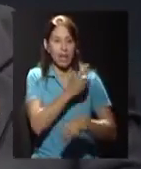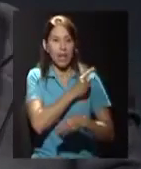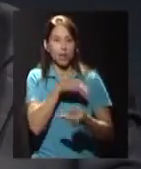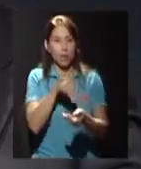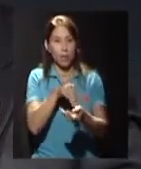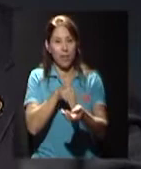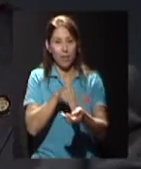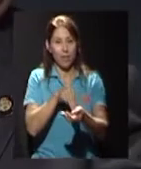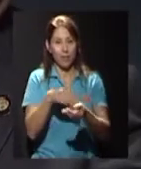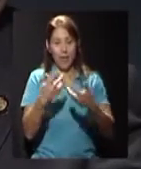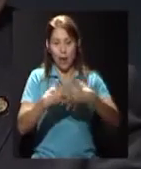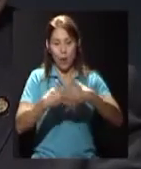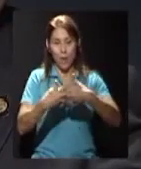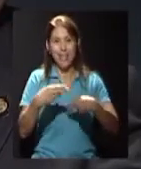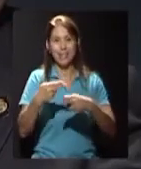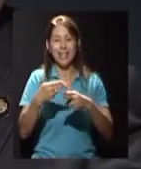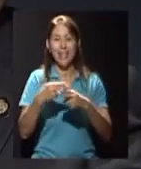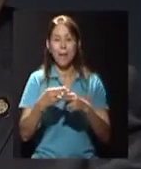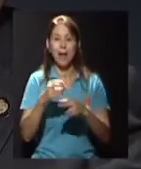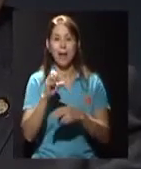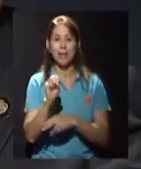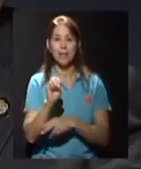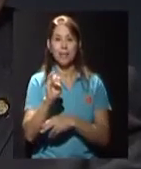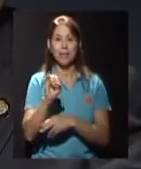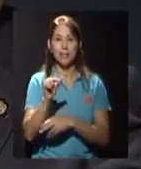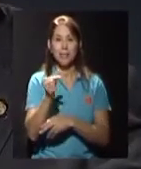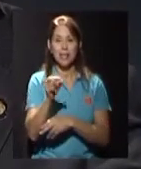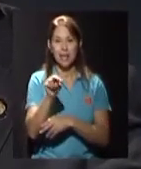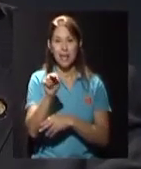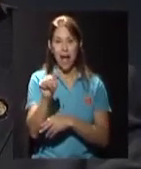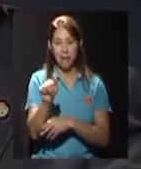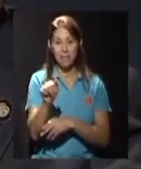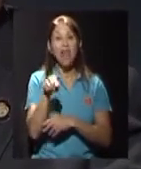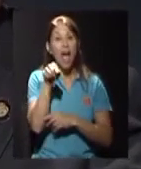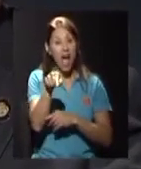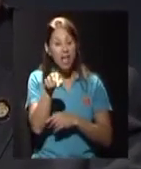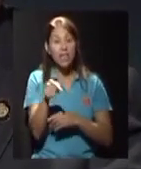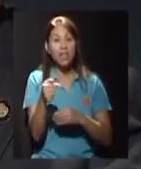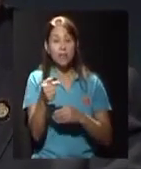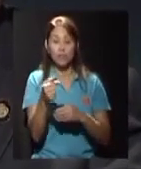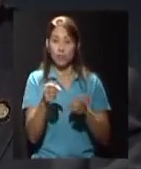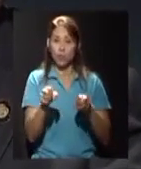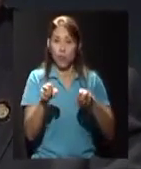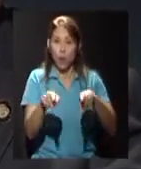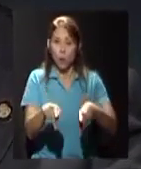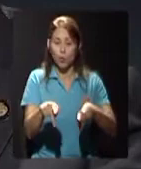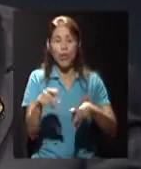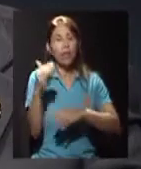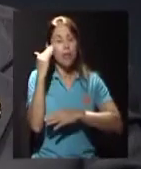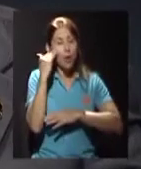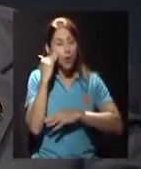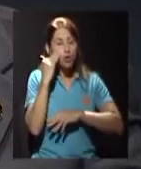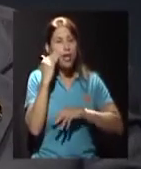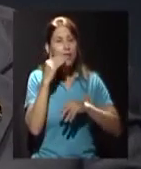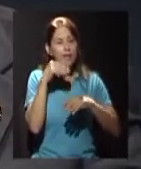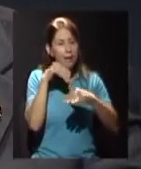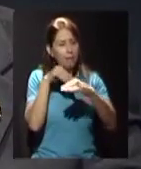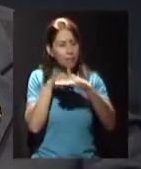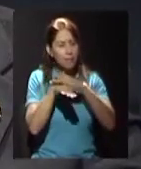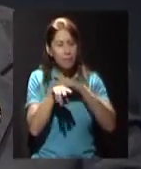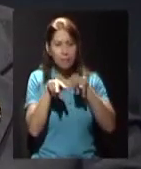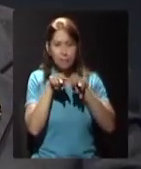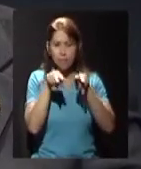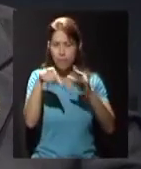llama signa y allí tuve la oportunidad como lo digo de conocer el sector privado en toda su